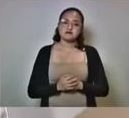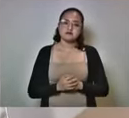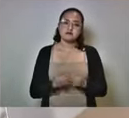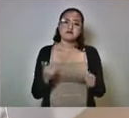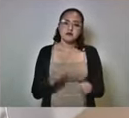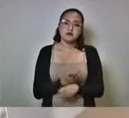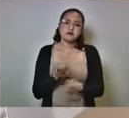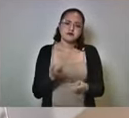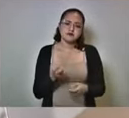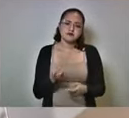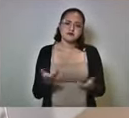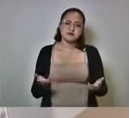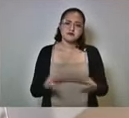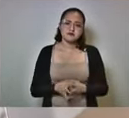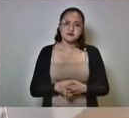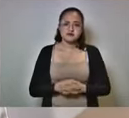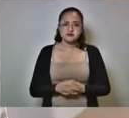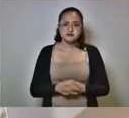fue lo que pasó.